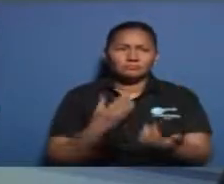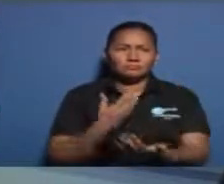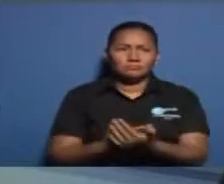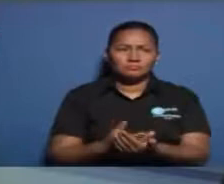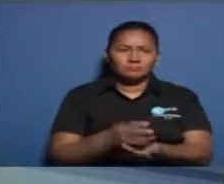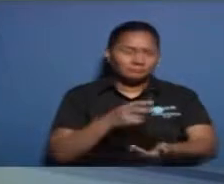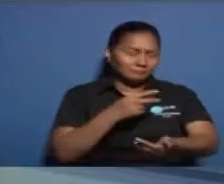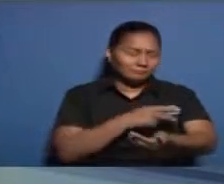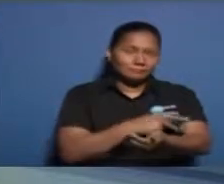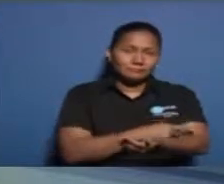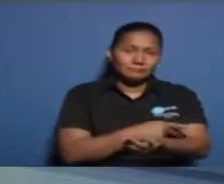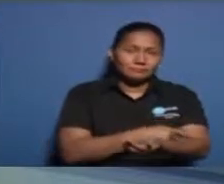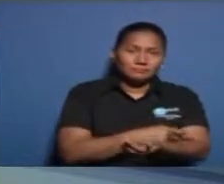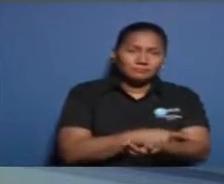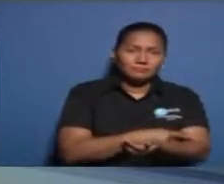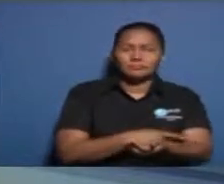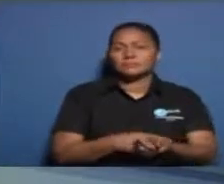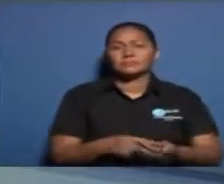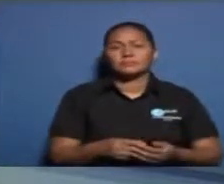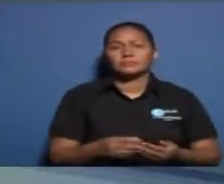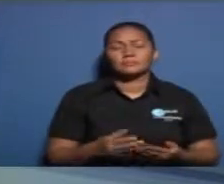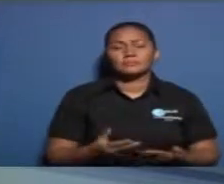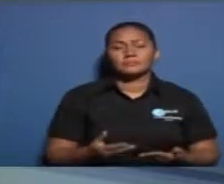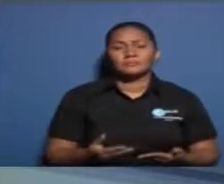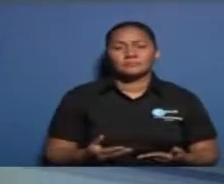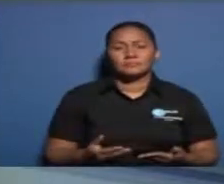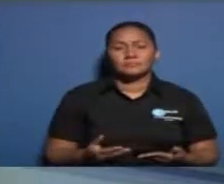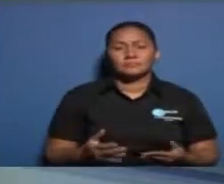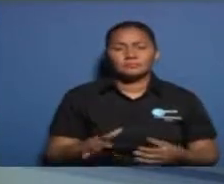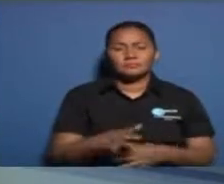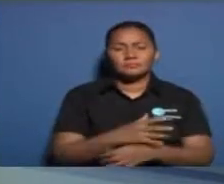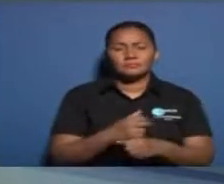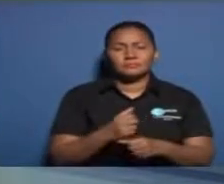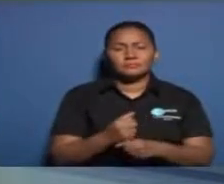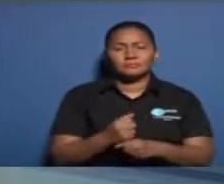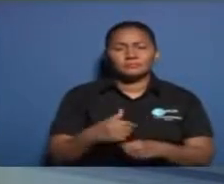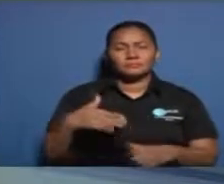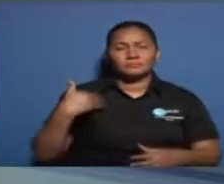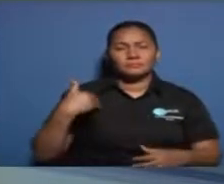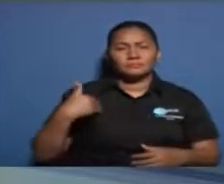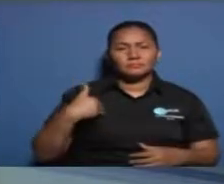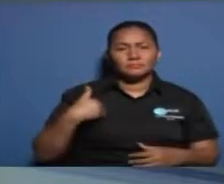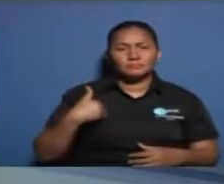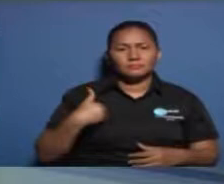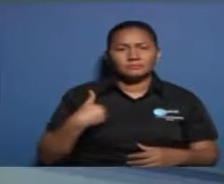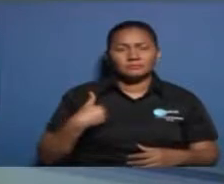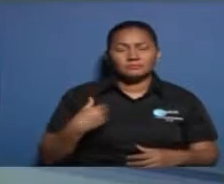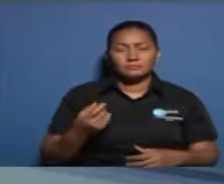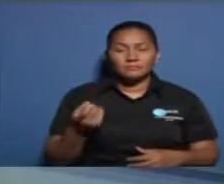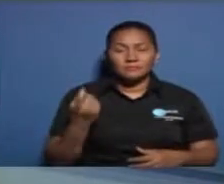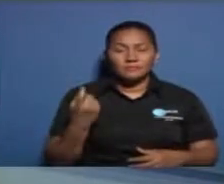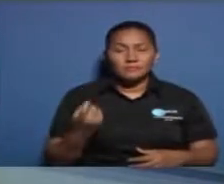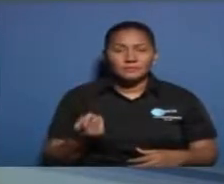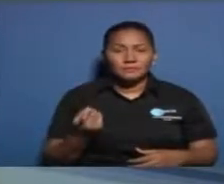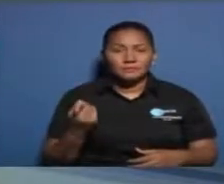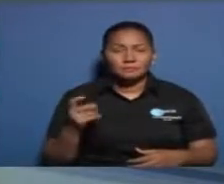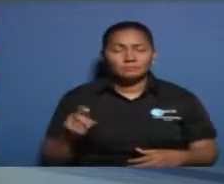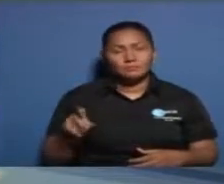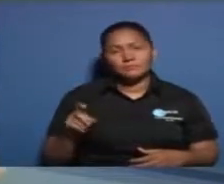de este hecho que parece simple el hecho de que los hombres tuvieron la necesidad histórica